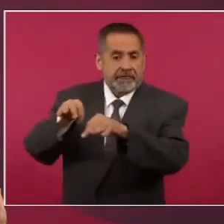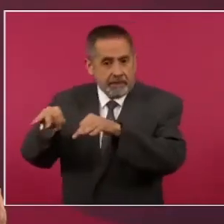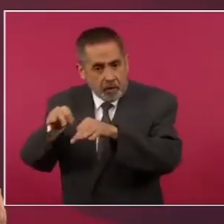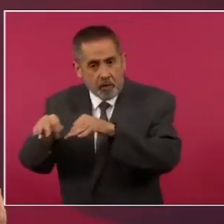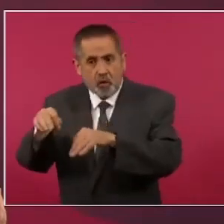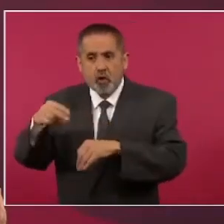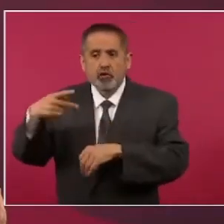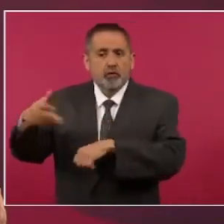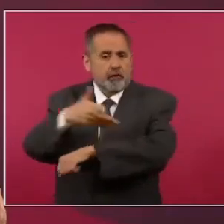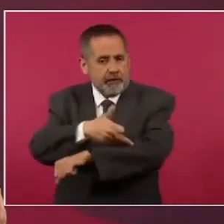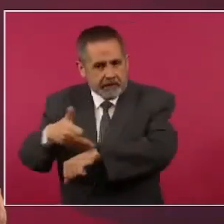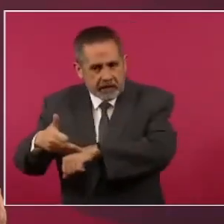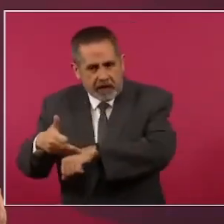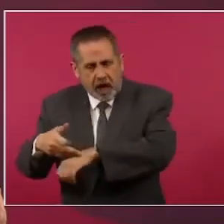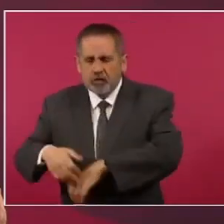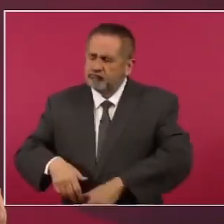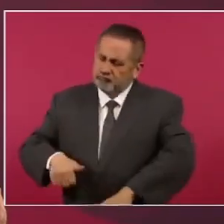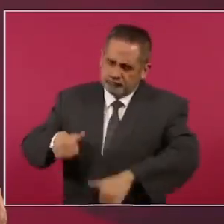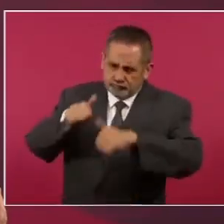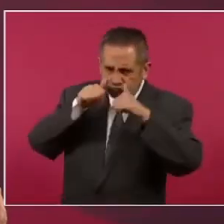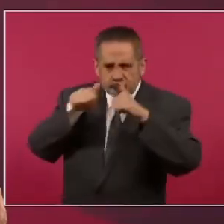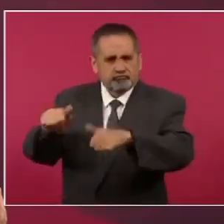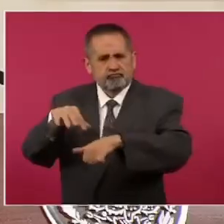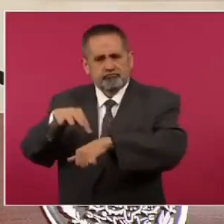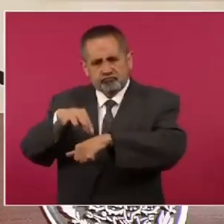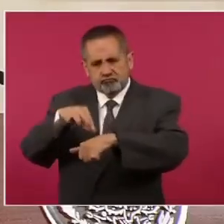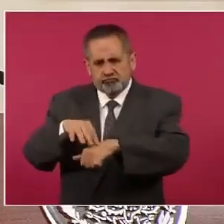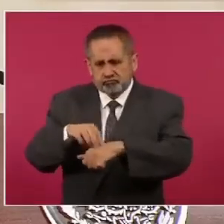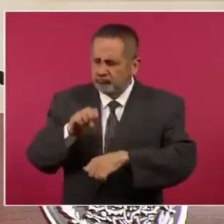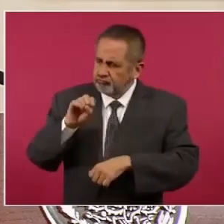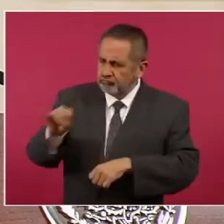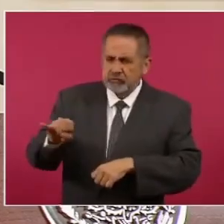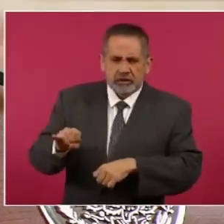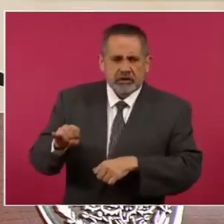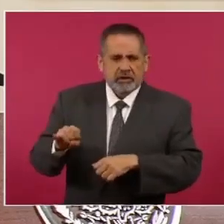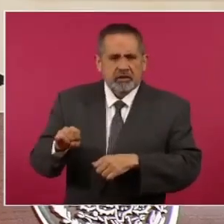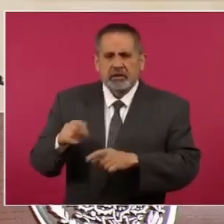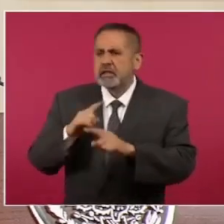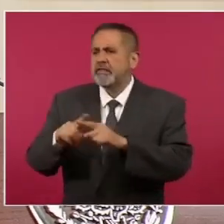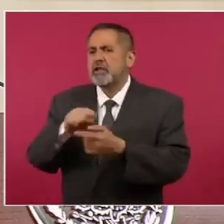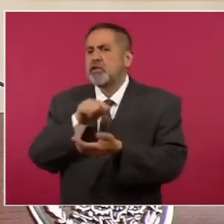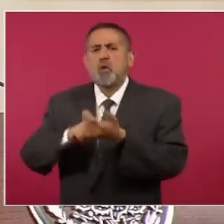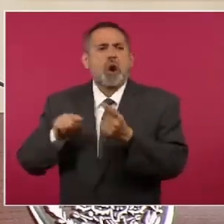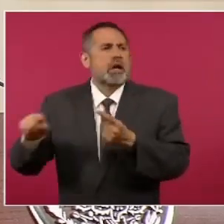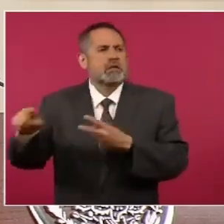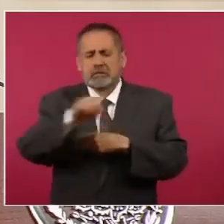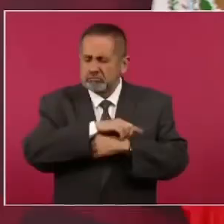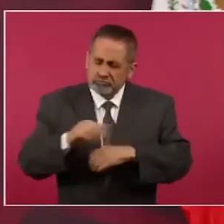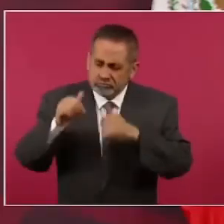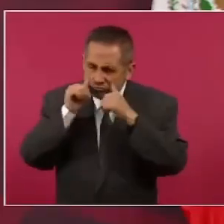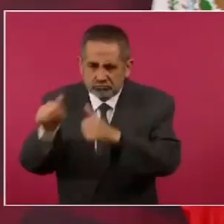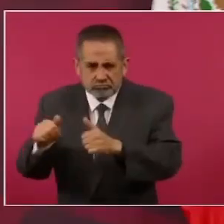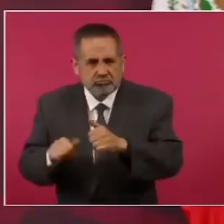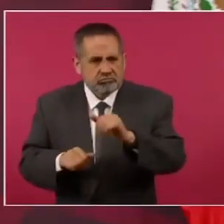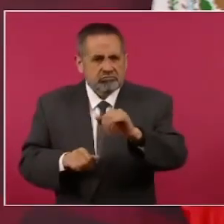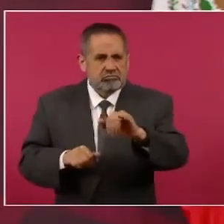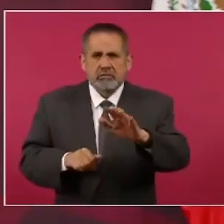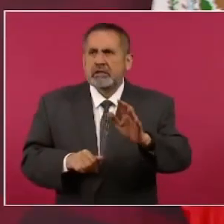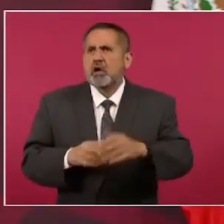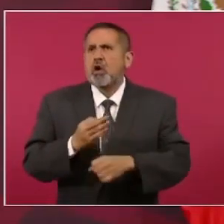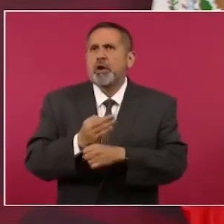familias tengan atención médica en todos lados. Estamos hablando